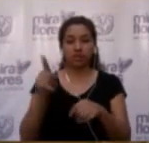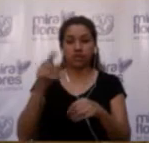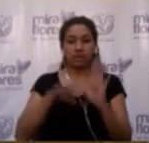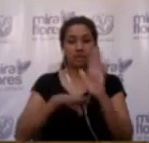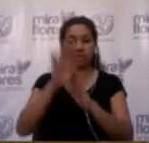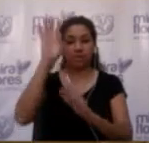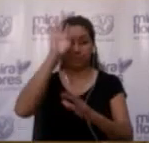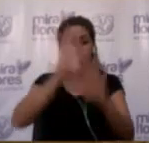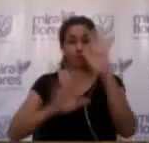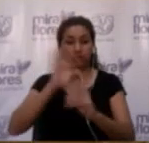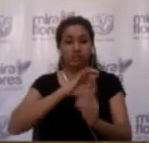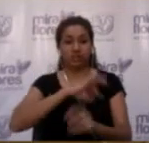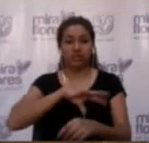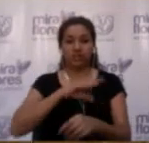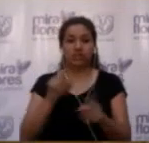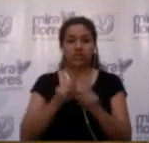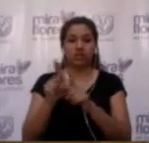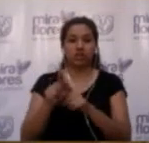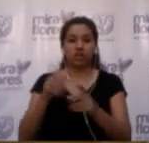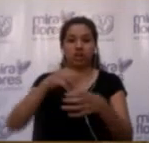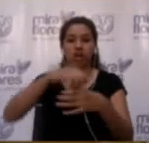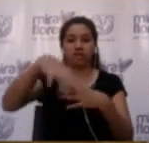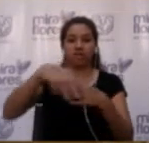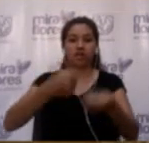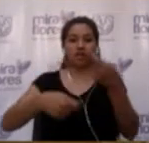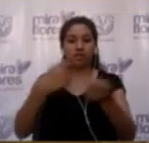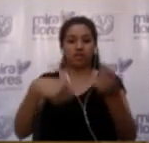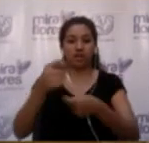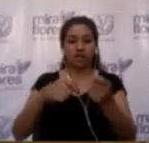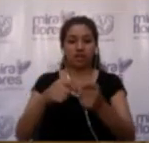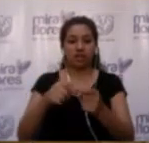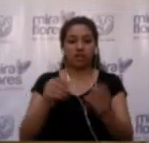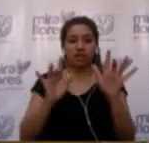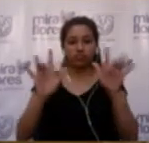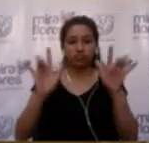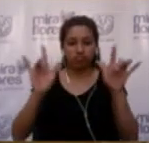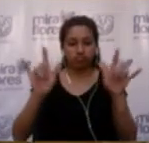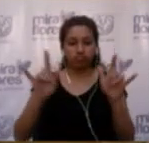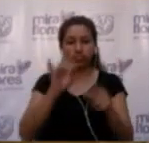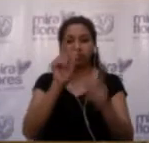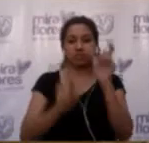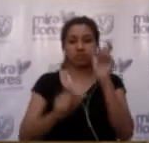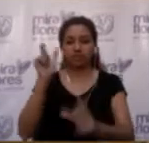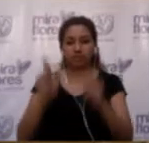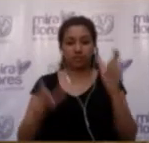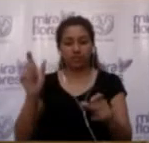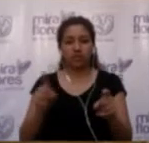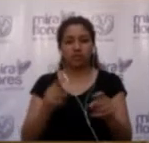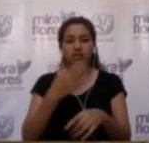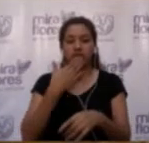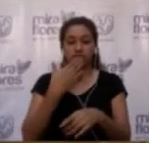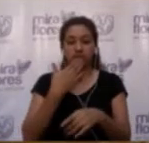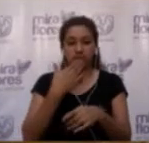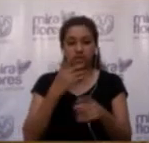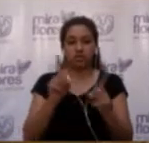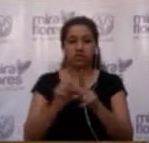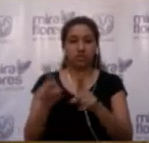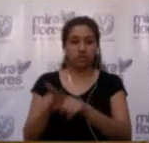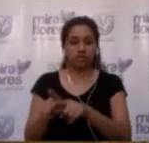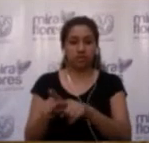alcalde Alessandri era el tema de los ambulantes en las calles, producto de la migración tan intensa que está teniendo en estos